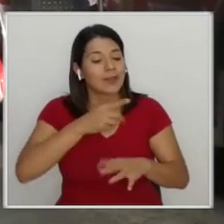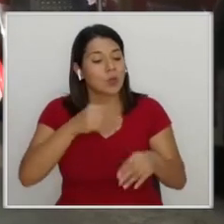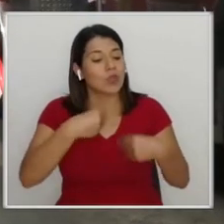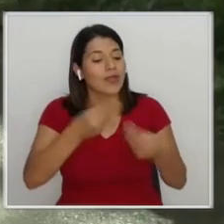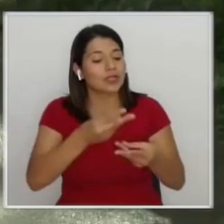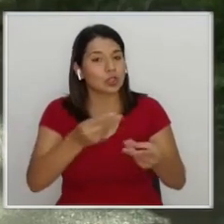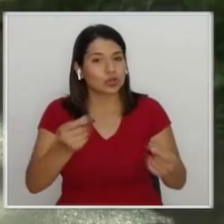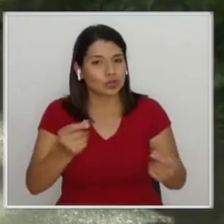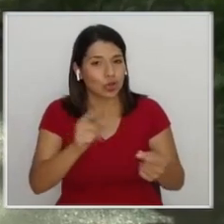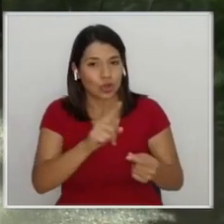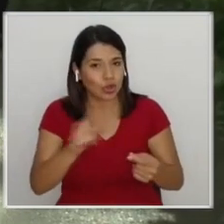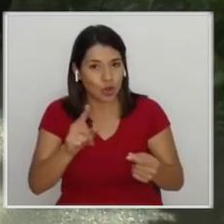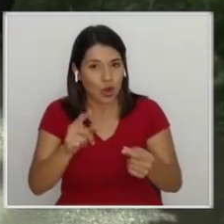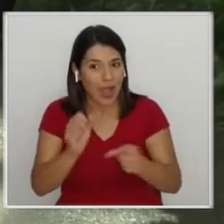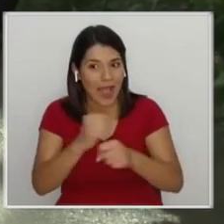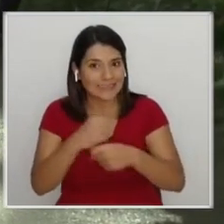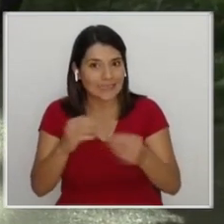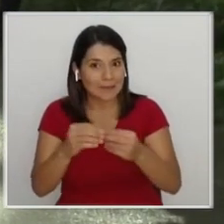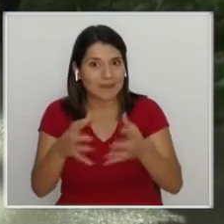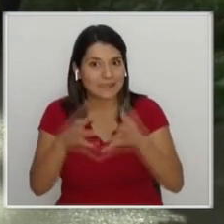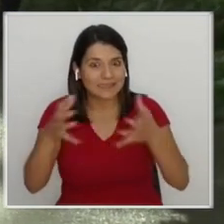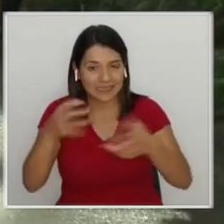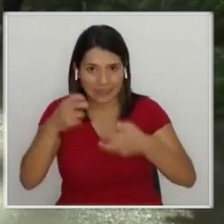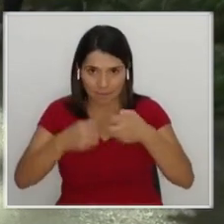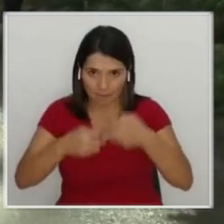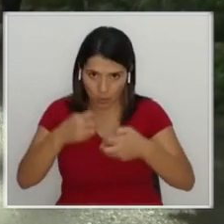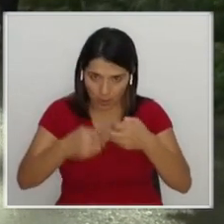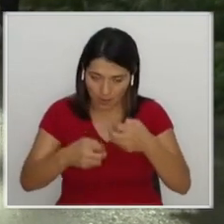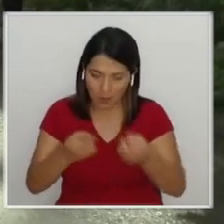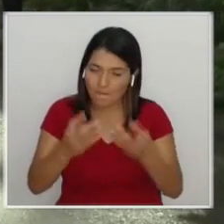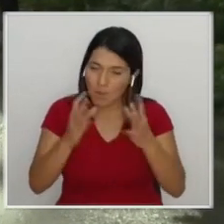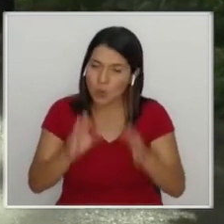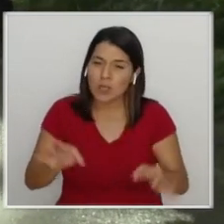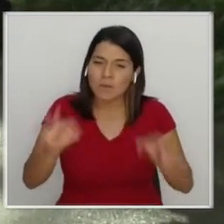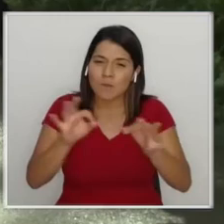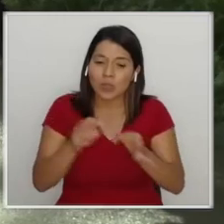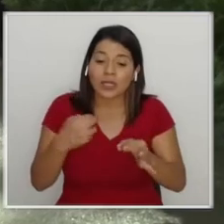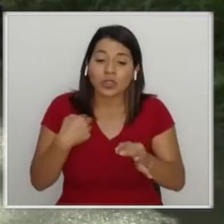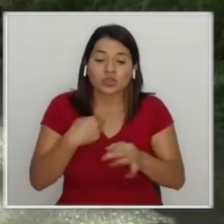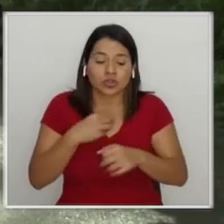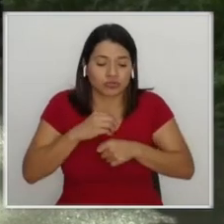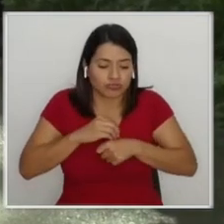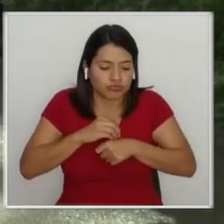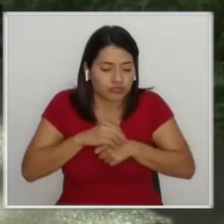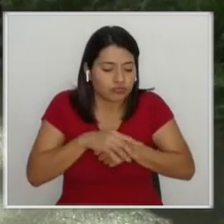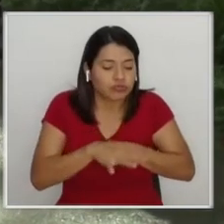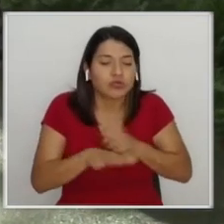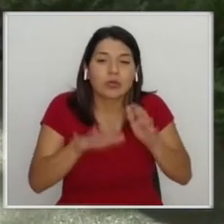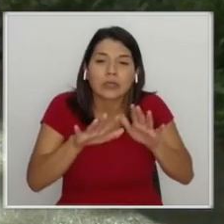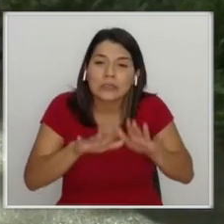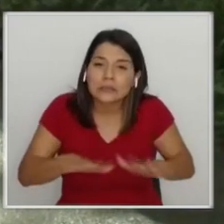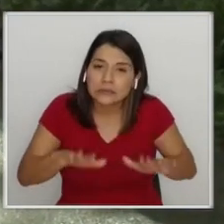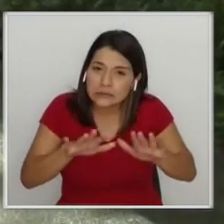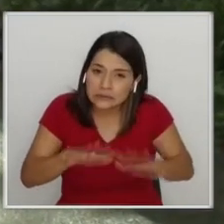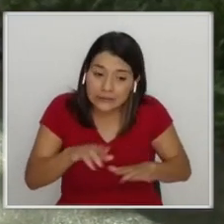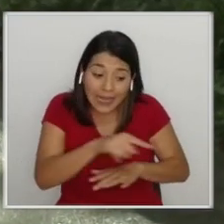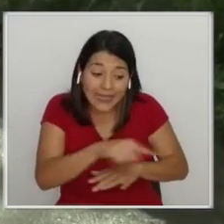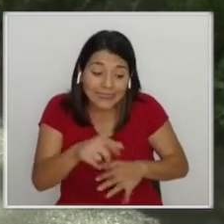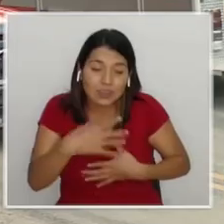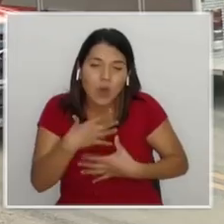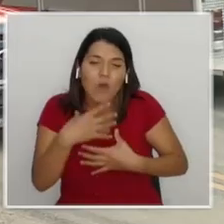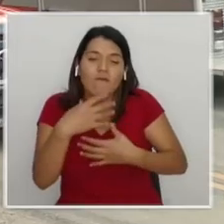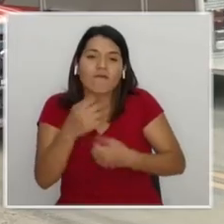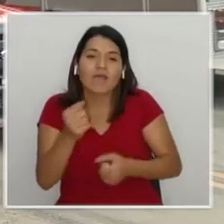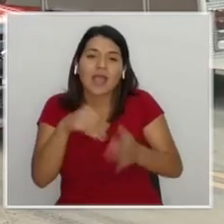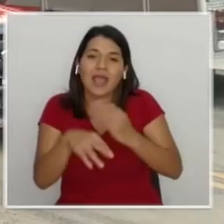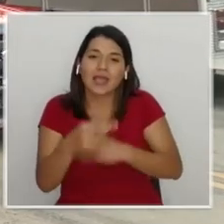eso es importante, la serenidad que le podamos transmitir a las personas para que confíen en nosotros, para que nos ayuden de